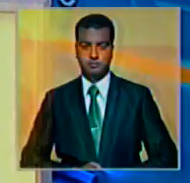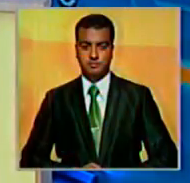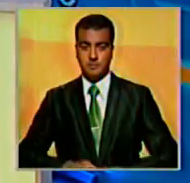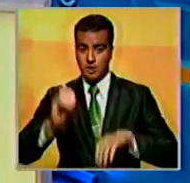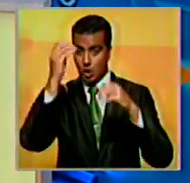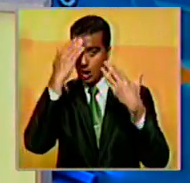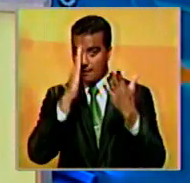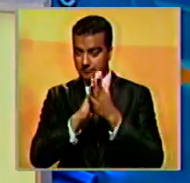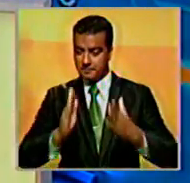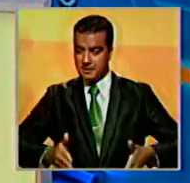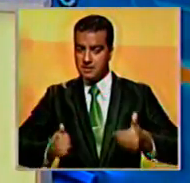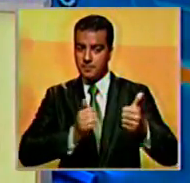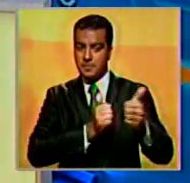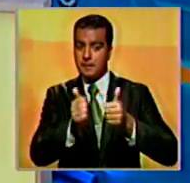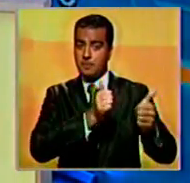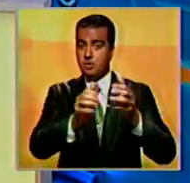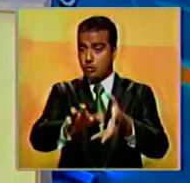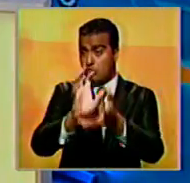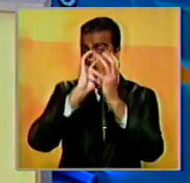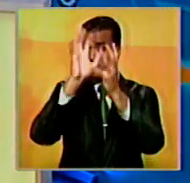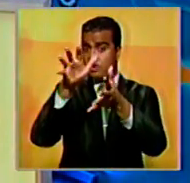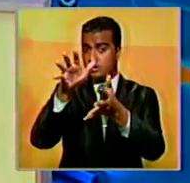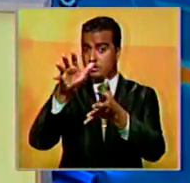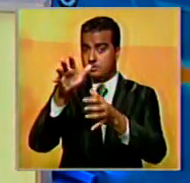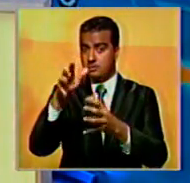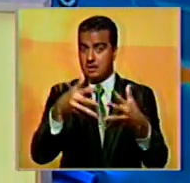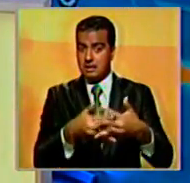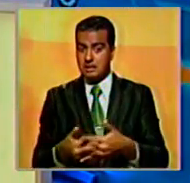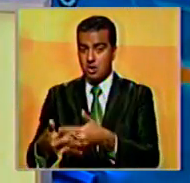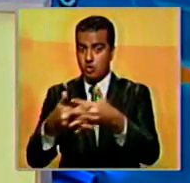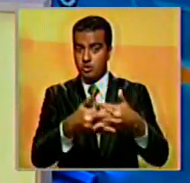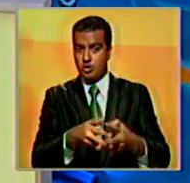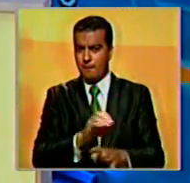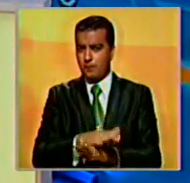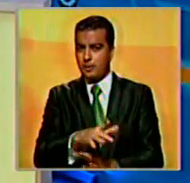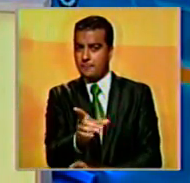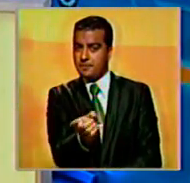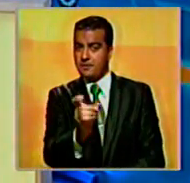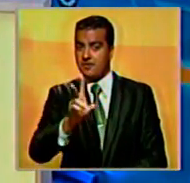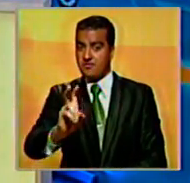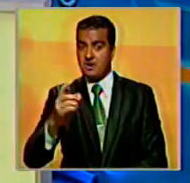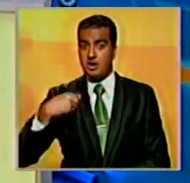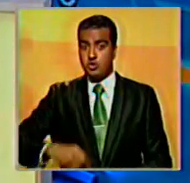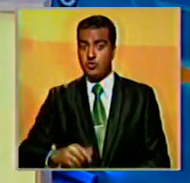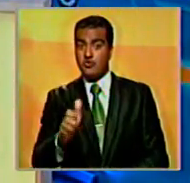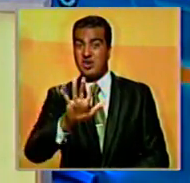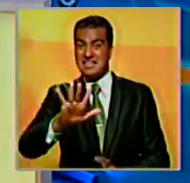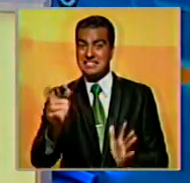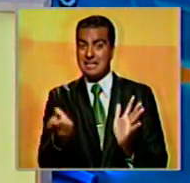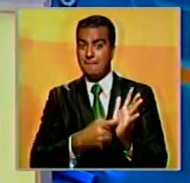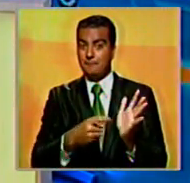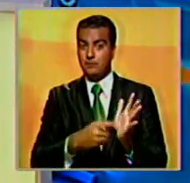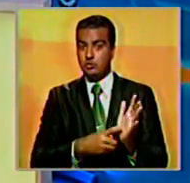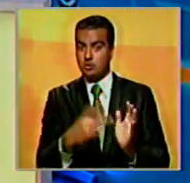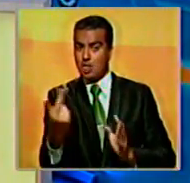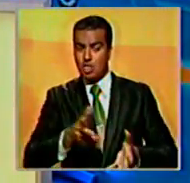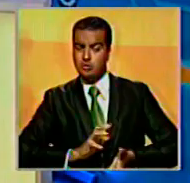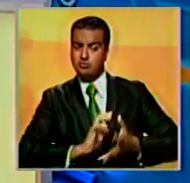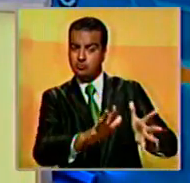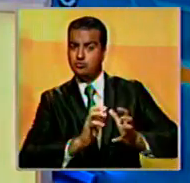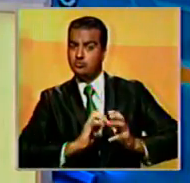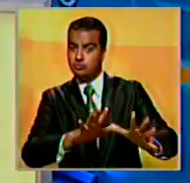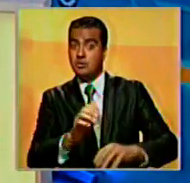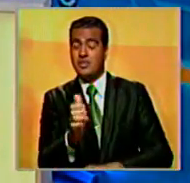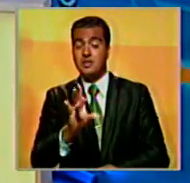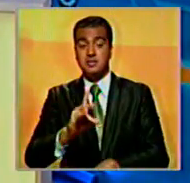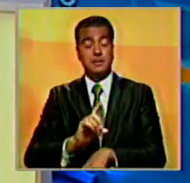Hola amigos, comenzamos los deportes con el baloncesto de la NBA porque anoche Grevis Vázquez anotó 15 puntos, tomó un rebote y dio un par de asistencias en 17